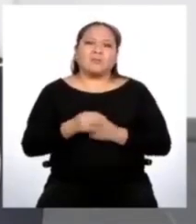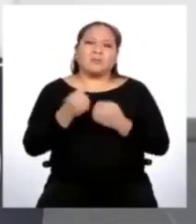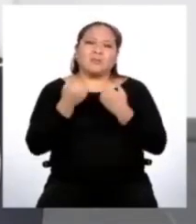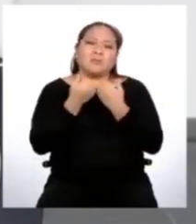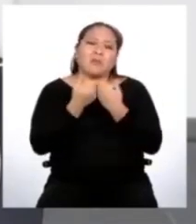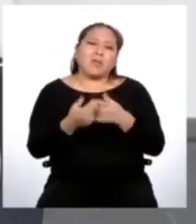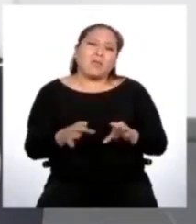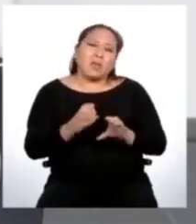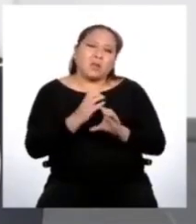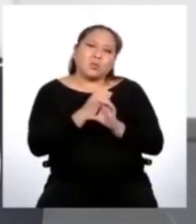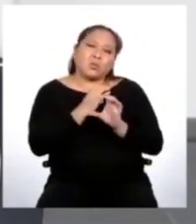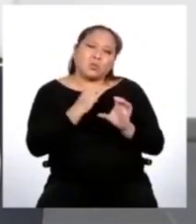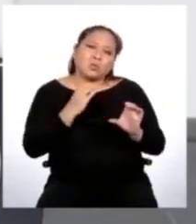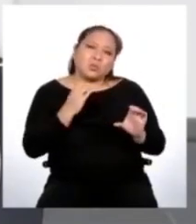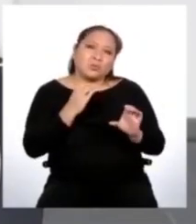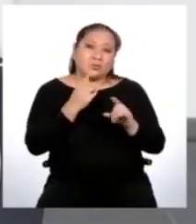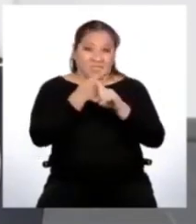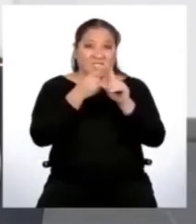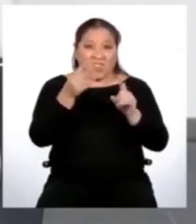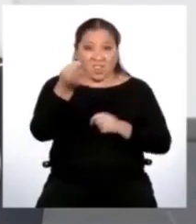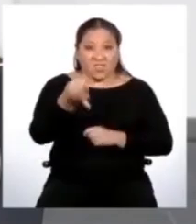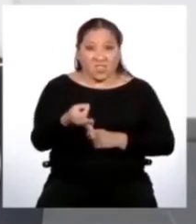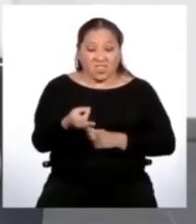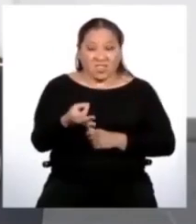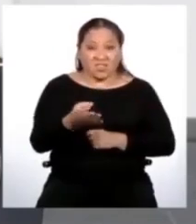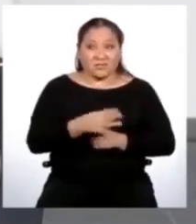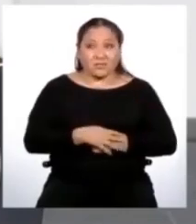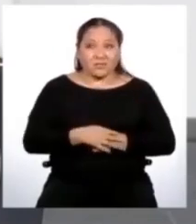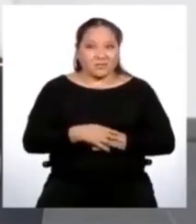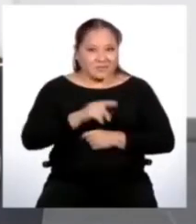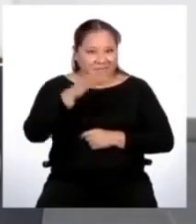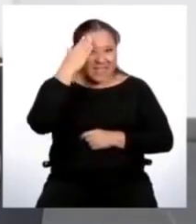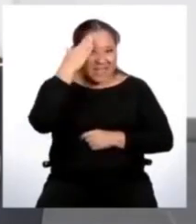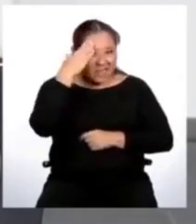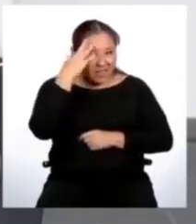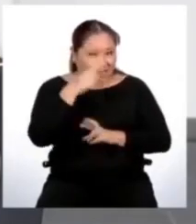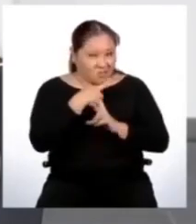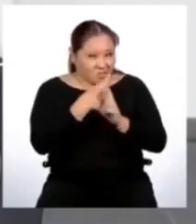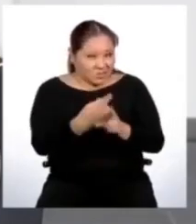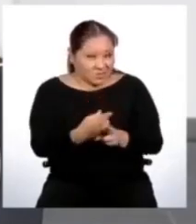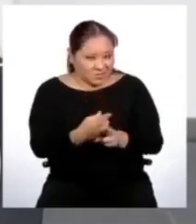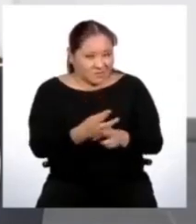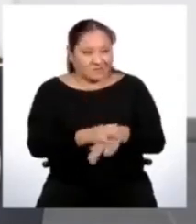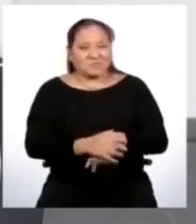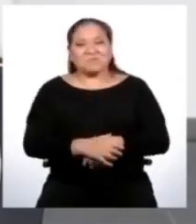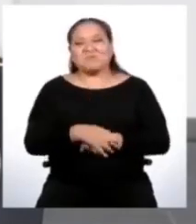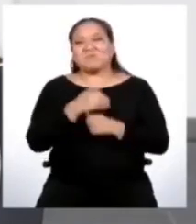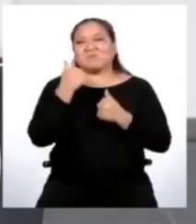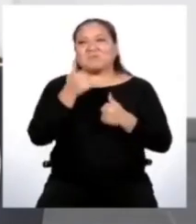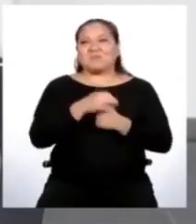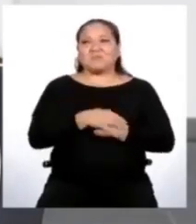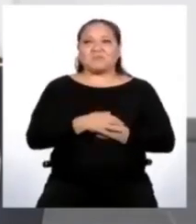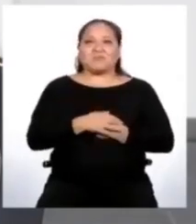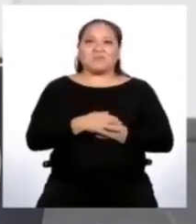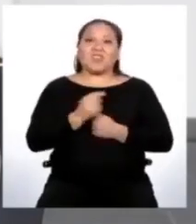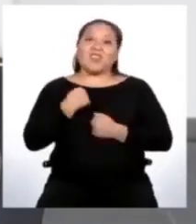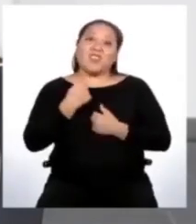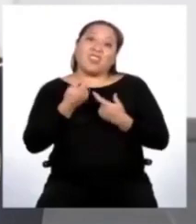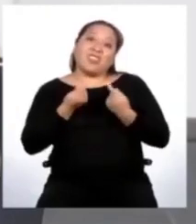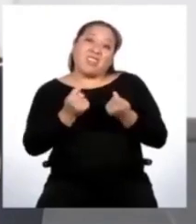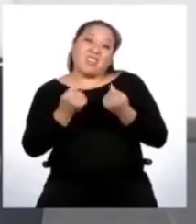bus! Diferente, ¿no? ¿Ya tienen su respuesta? Muy bien. Intenté decirlo con